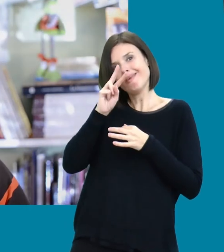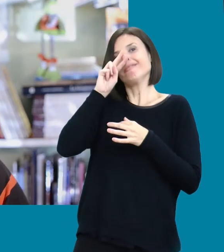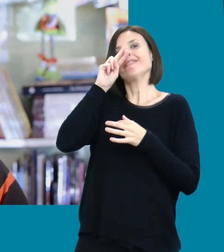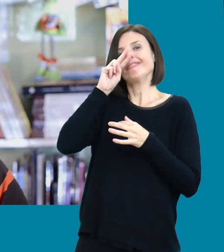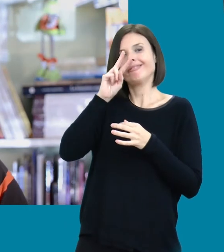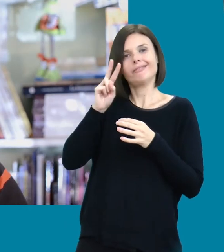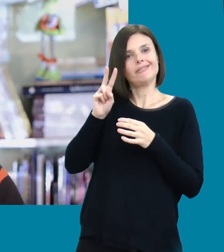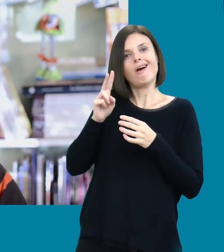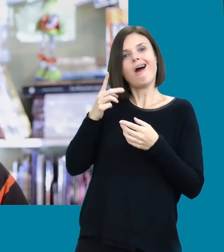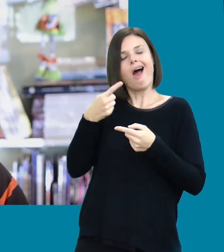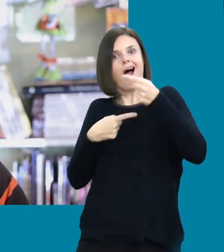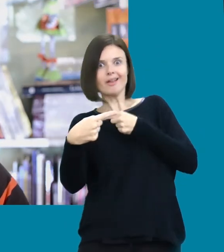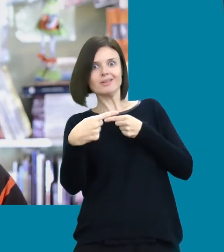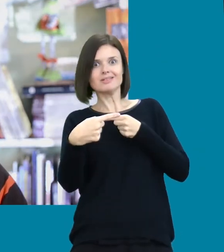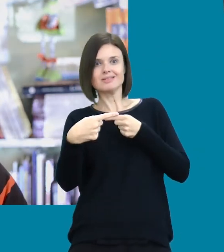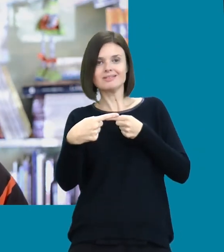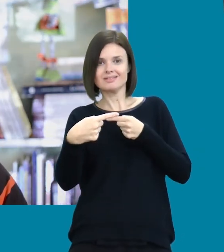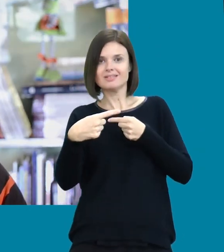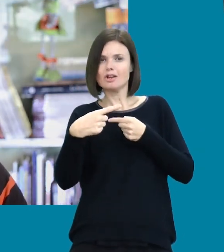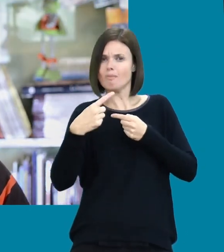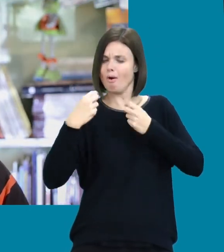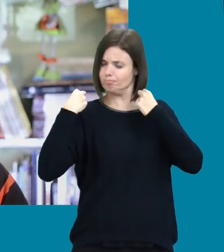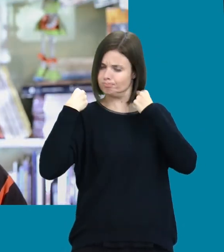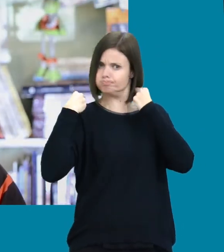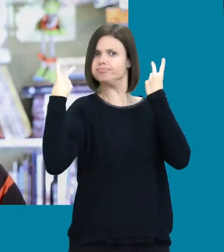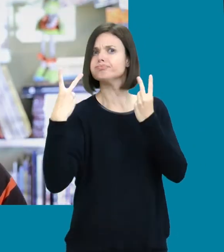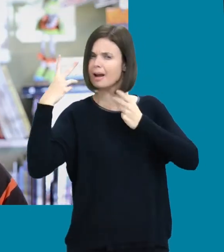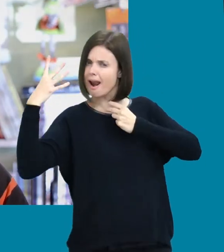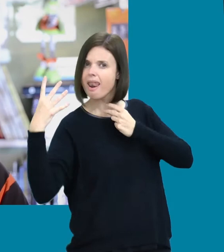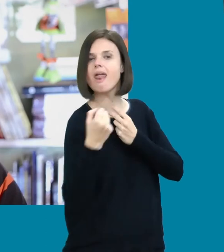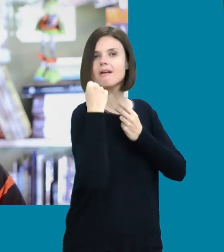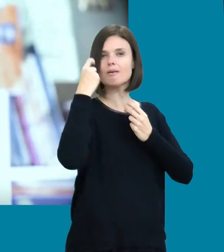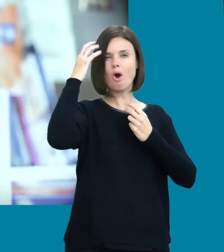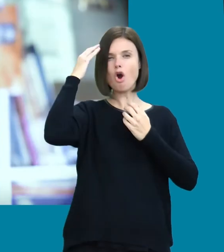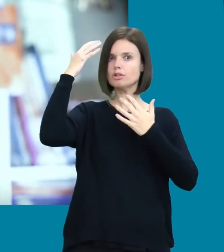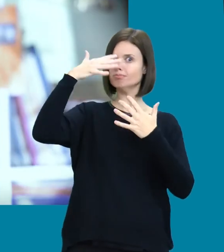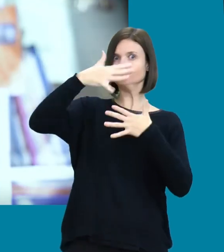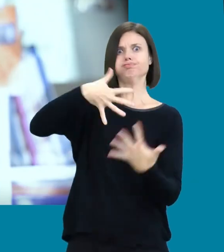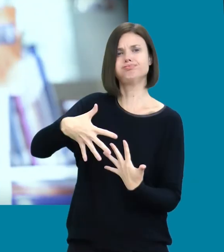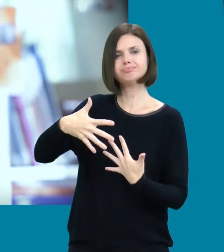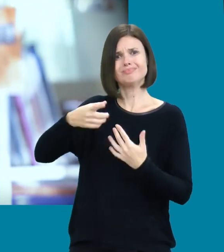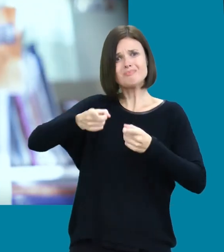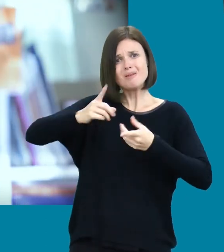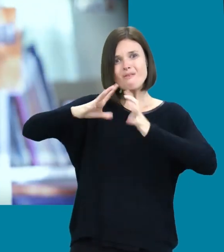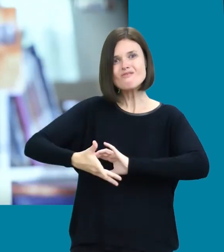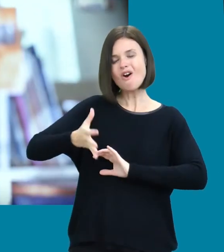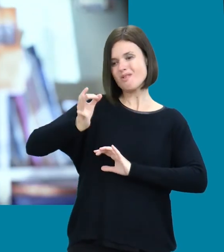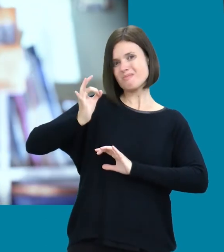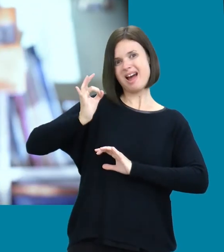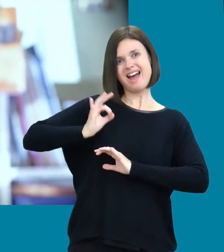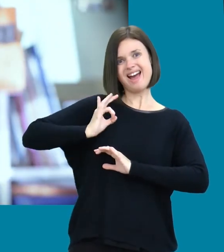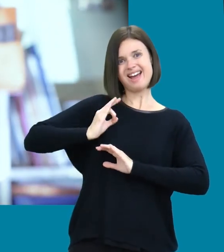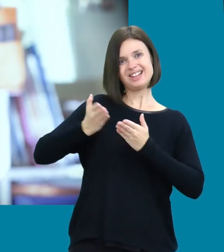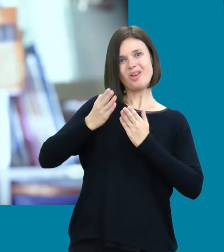exclusivistas, sino todo lo contrario, recuperar esa rebeldía, esa revolución de las conciencias que plantearon hace 100 años